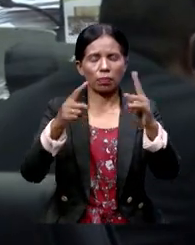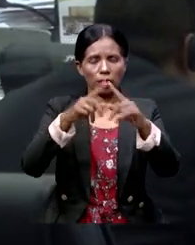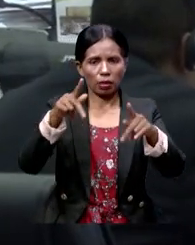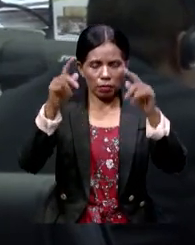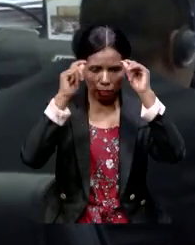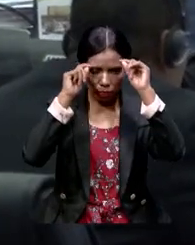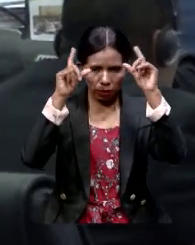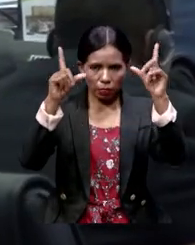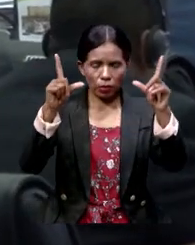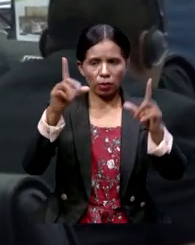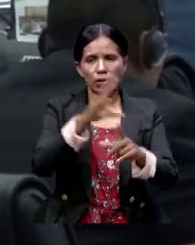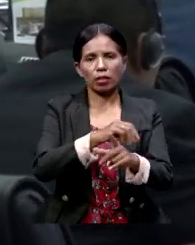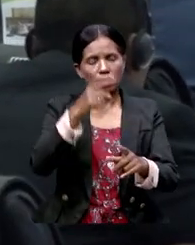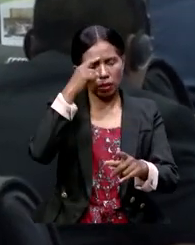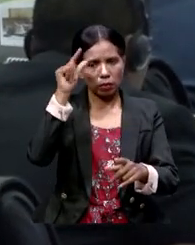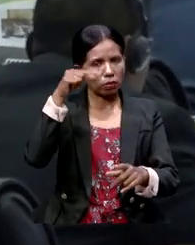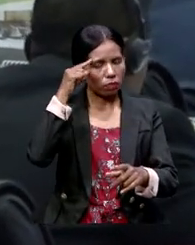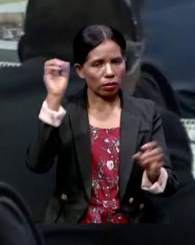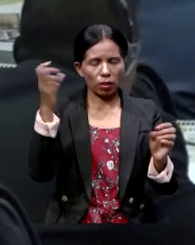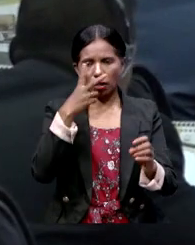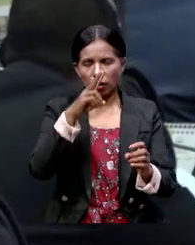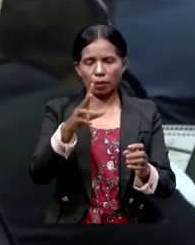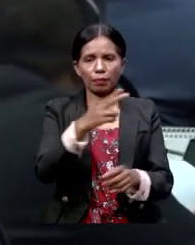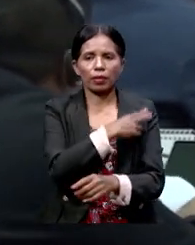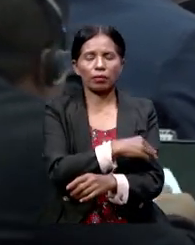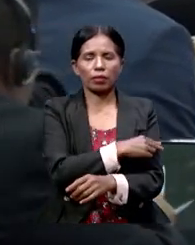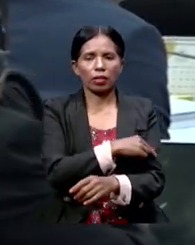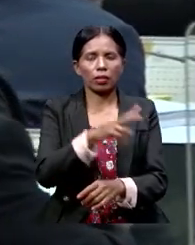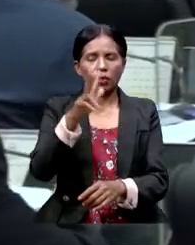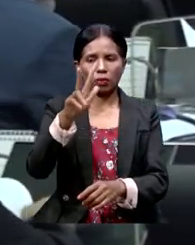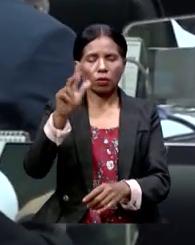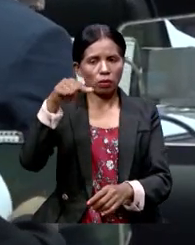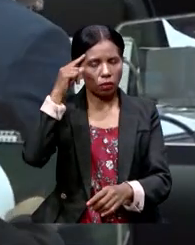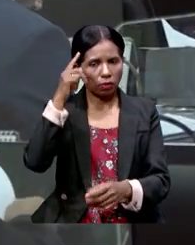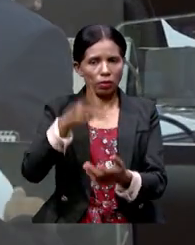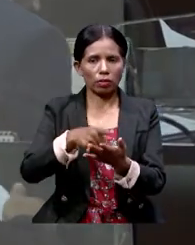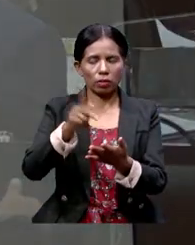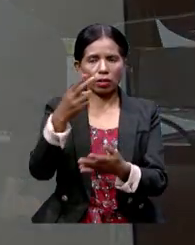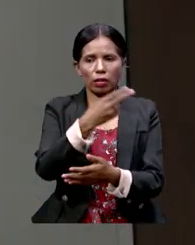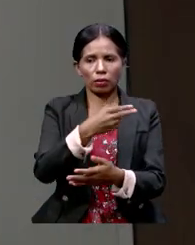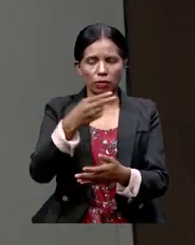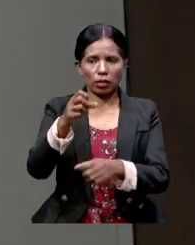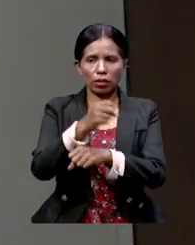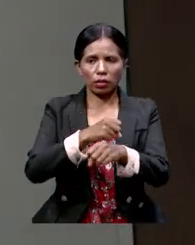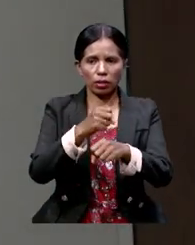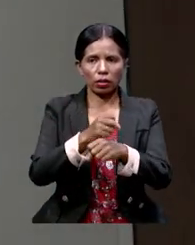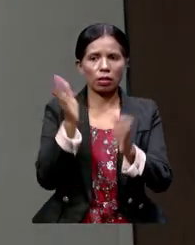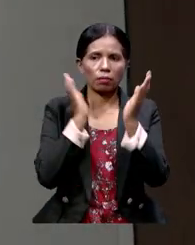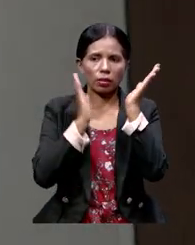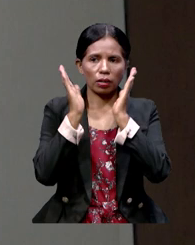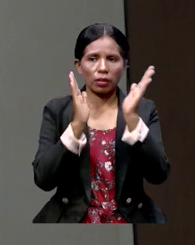Wan tama gobierno la controla o día. Hospital tolo nebe gobierno hala contratar ya Indonesia, Singapur,